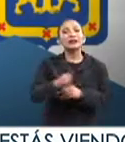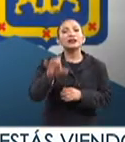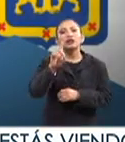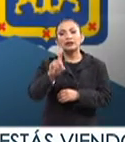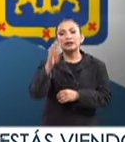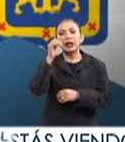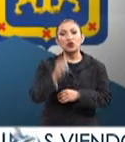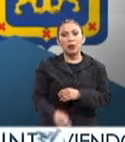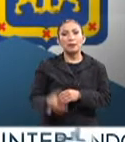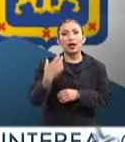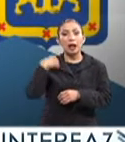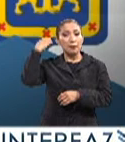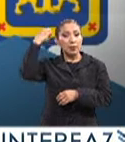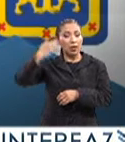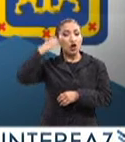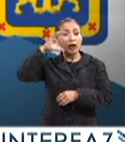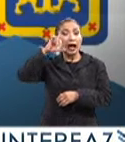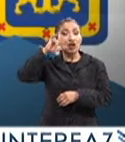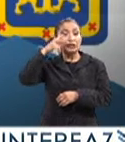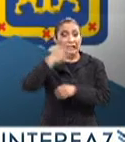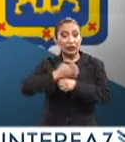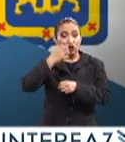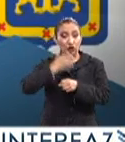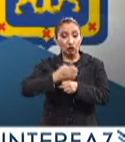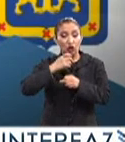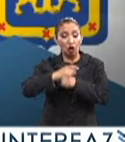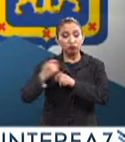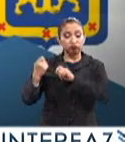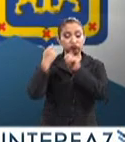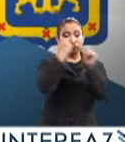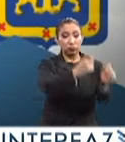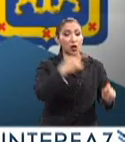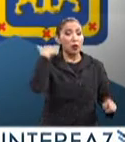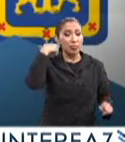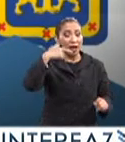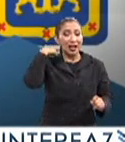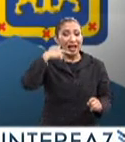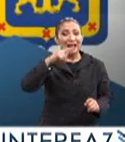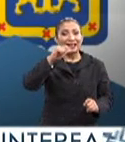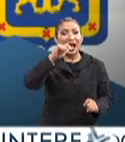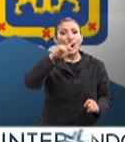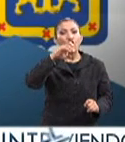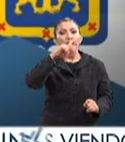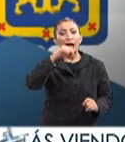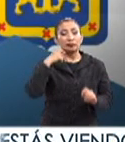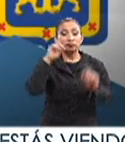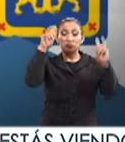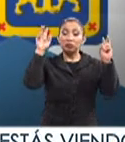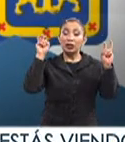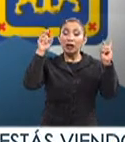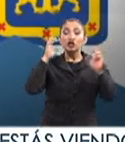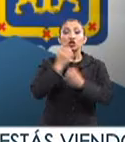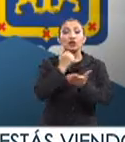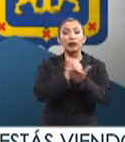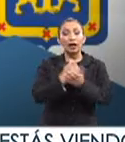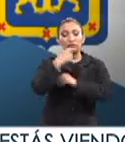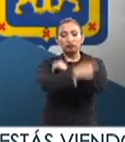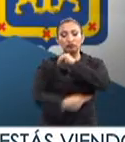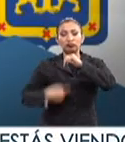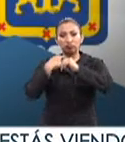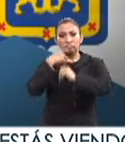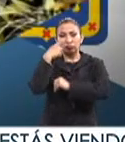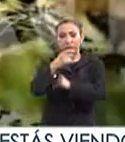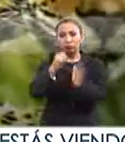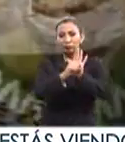En 1539, el emperador Carlos V concedió a Guadalajara de Tlacotlán el título de ciudad y escudo de